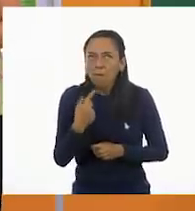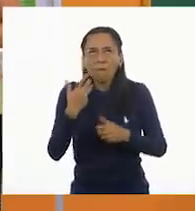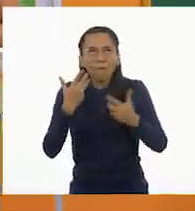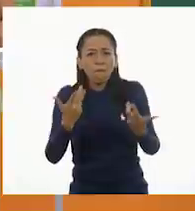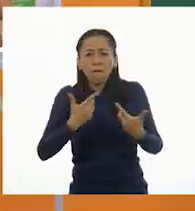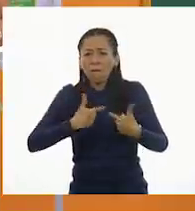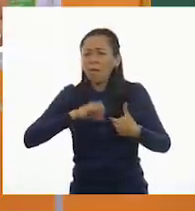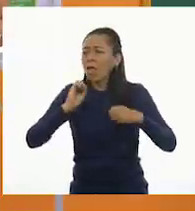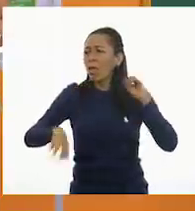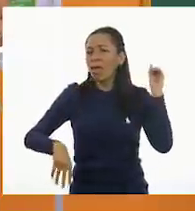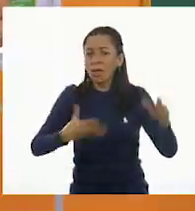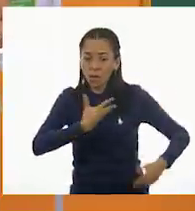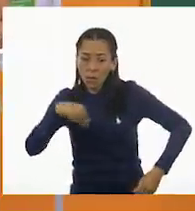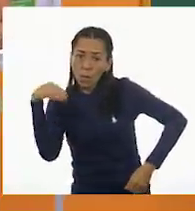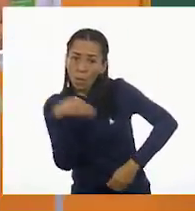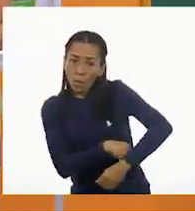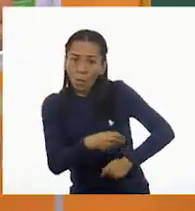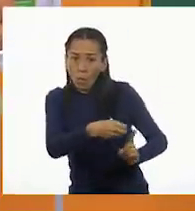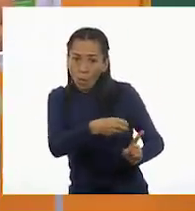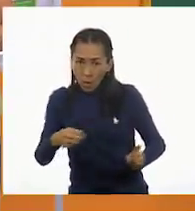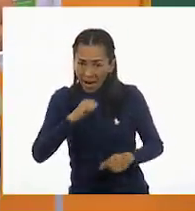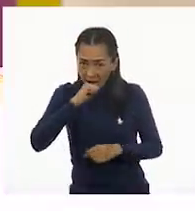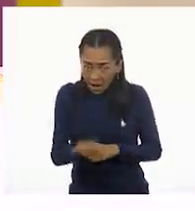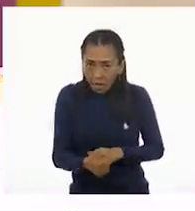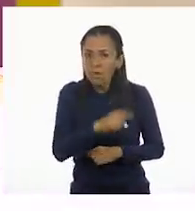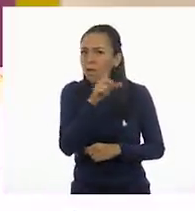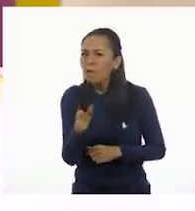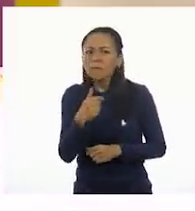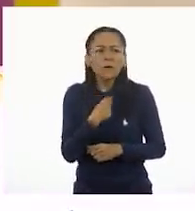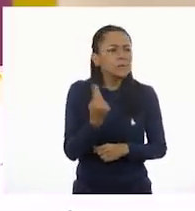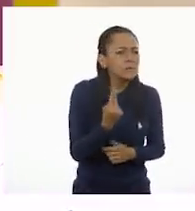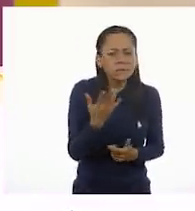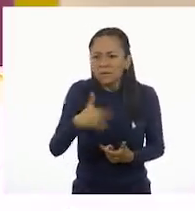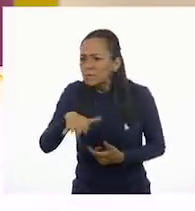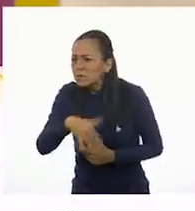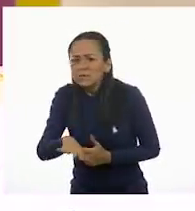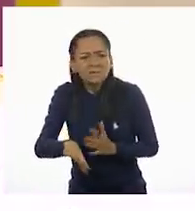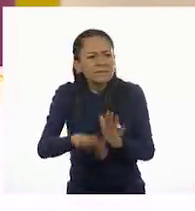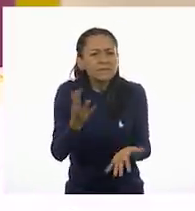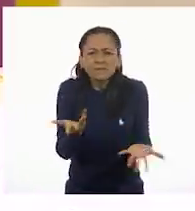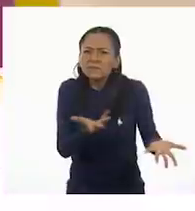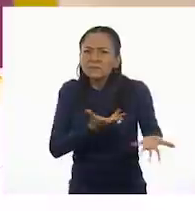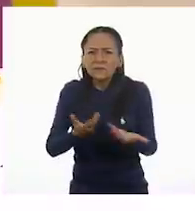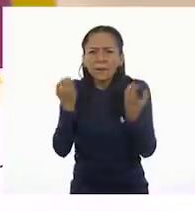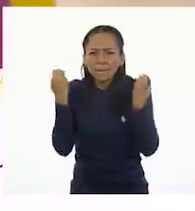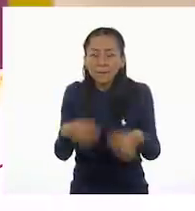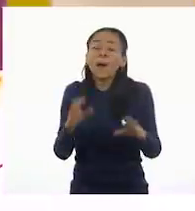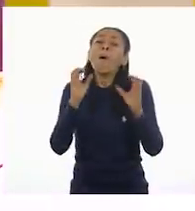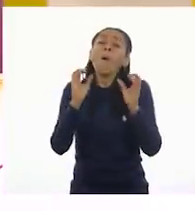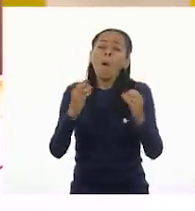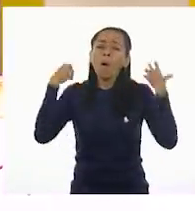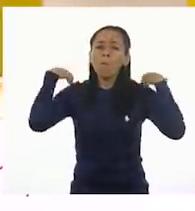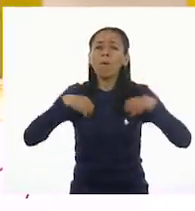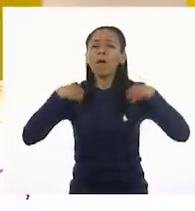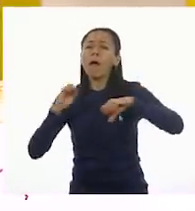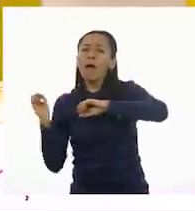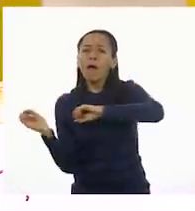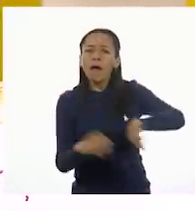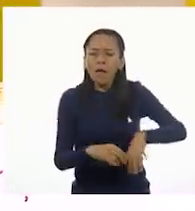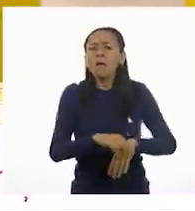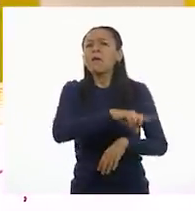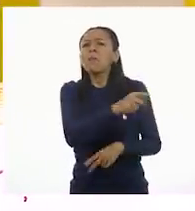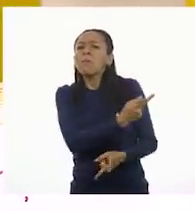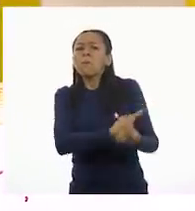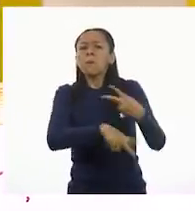lápiz, pues no lo voy a encontrar. Y si también dejo la mochila en el piso, alguien podría tropezar y